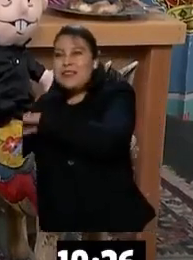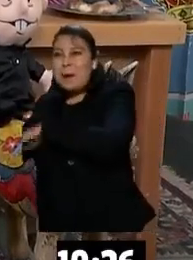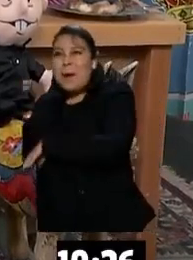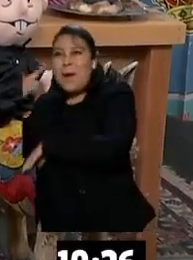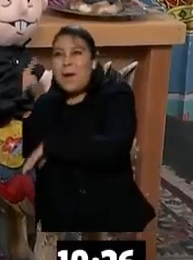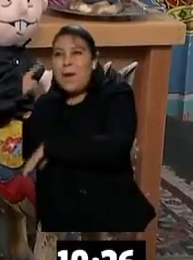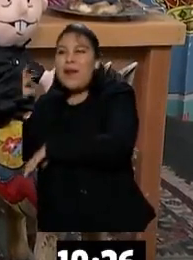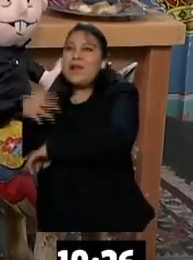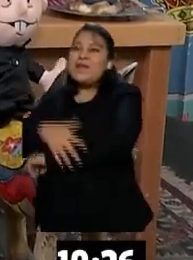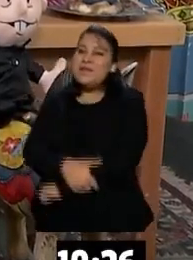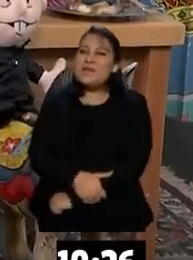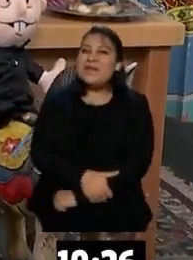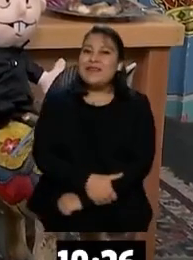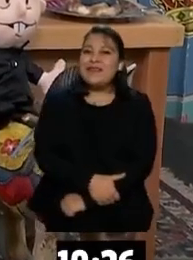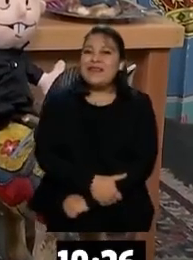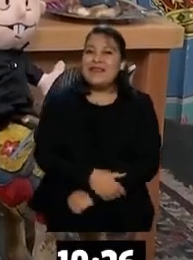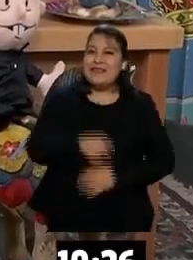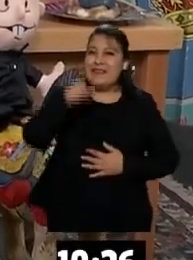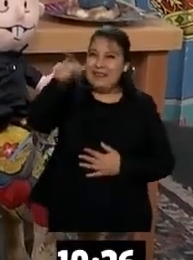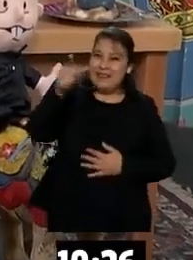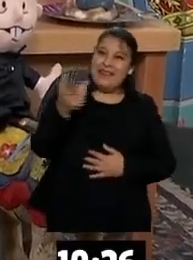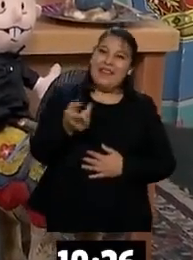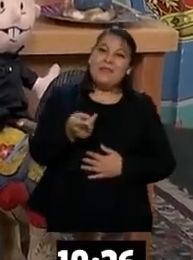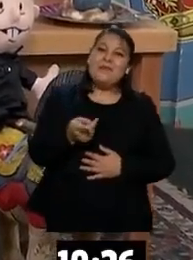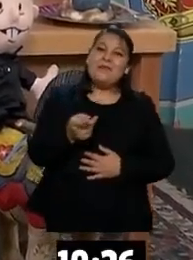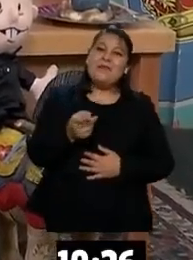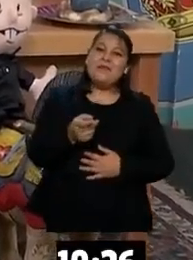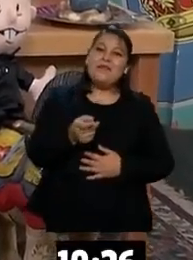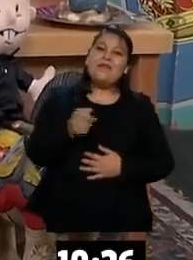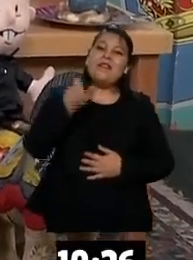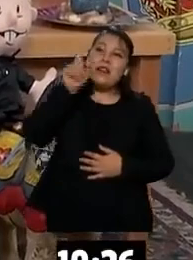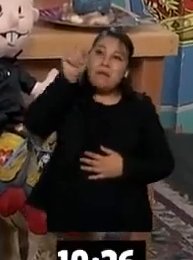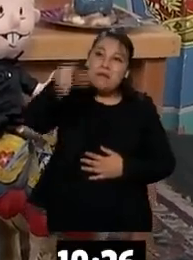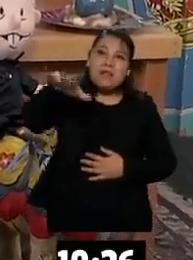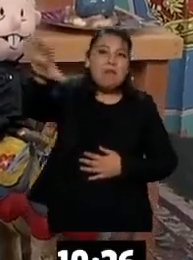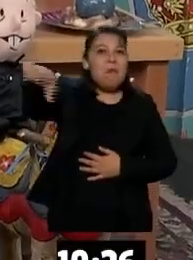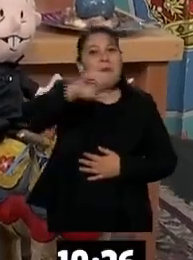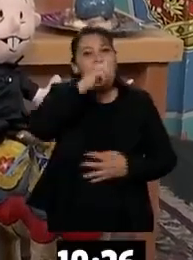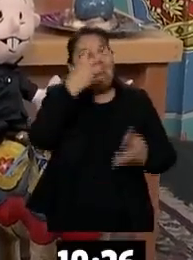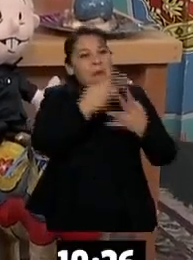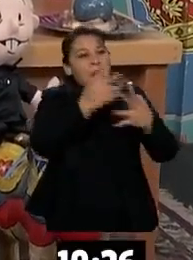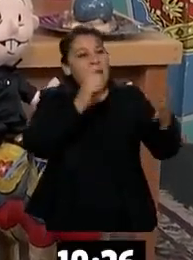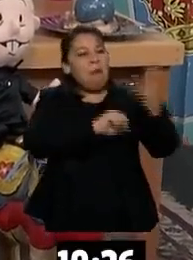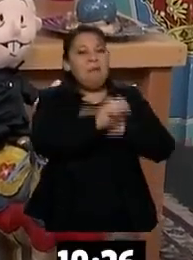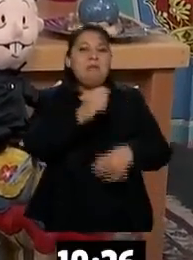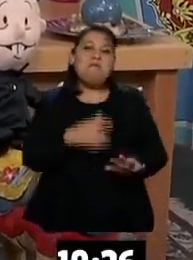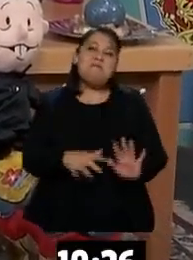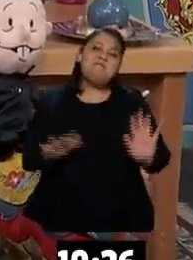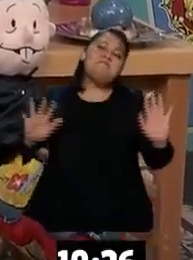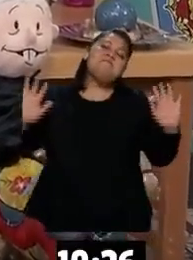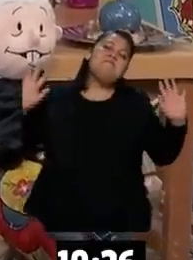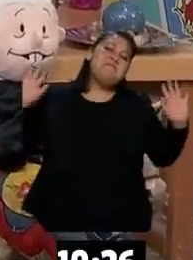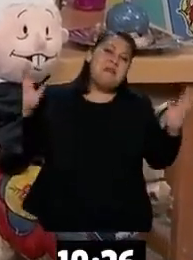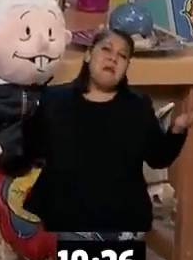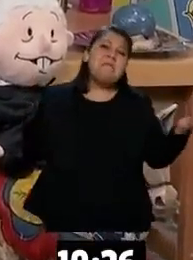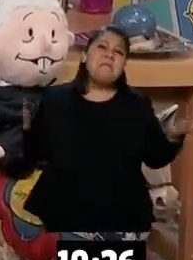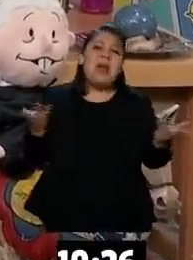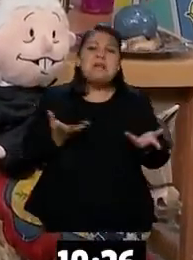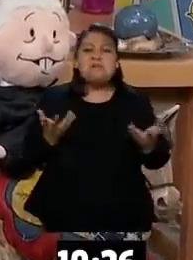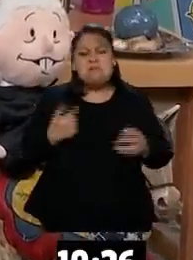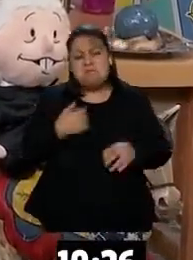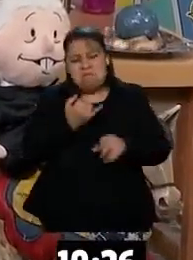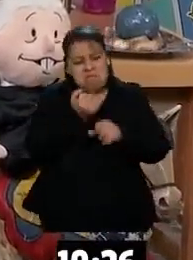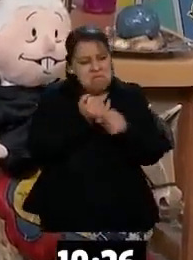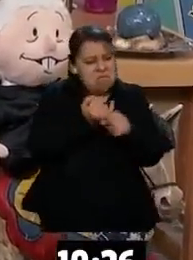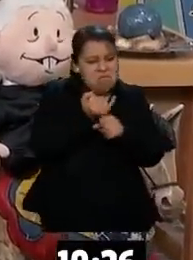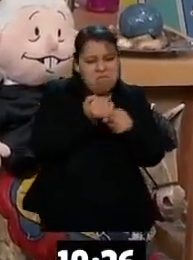El caballero además ya estuvo enchiquerado un rato por algo que no hizo y lo mandaron a la grande. Dijo, pues, que ya que me queda, seguiré